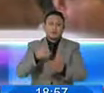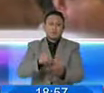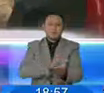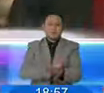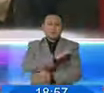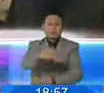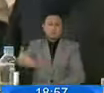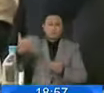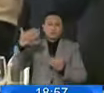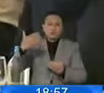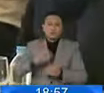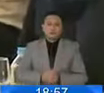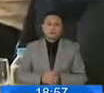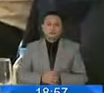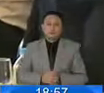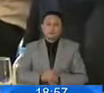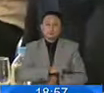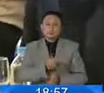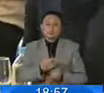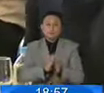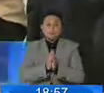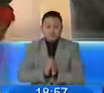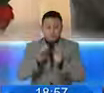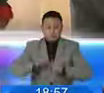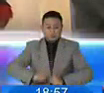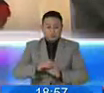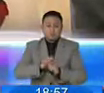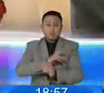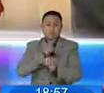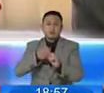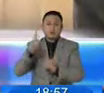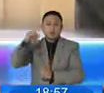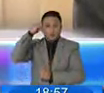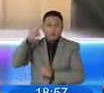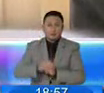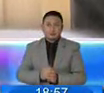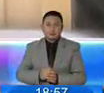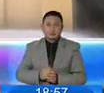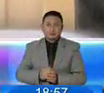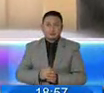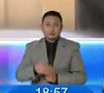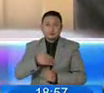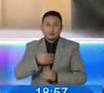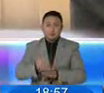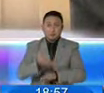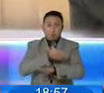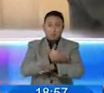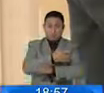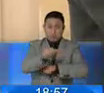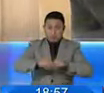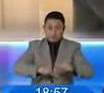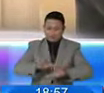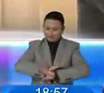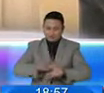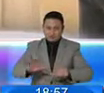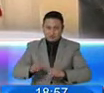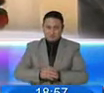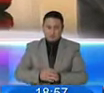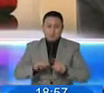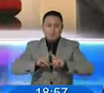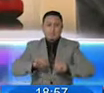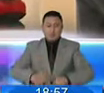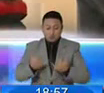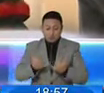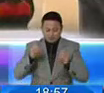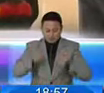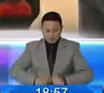político. Demandando ser parte del gobierno. No estoy en contra de la administración anterior, pero sí quiero